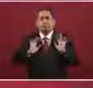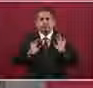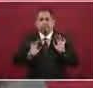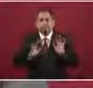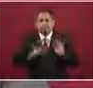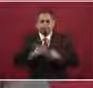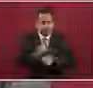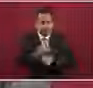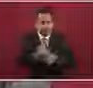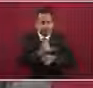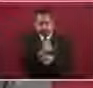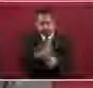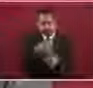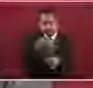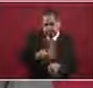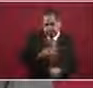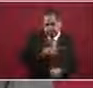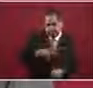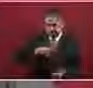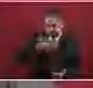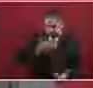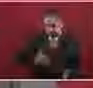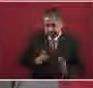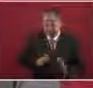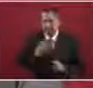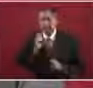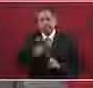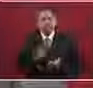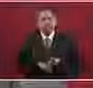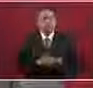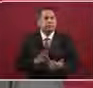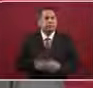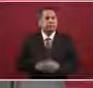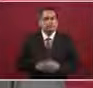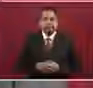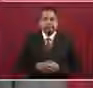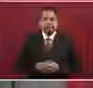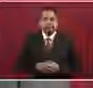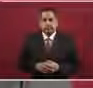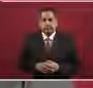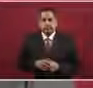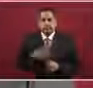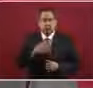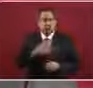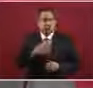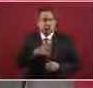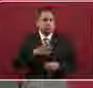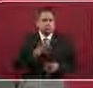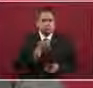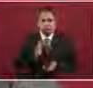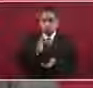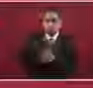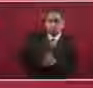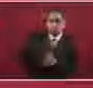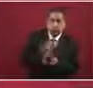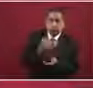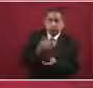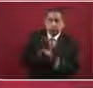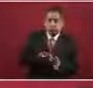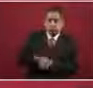las investigaciones, es decir, no detener ninguna